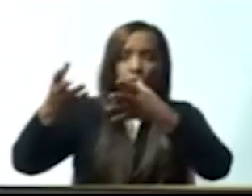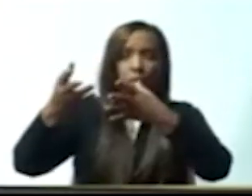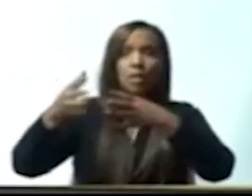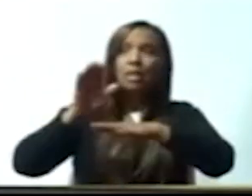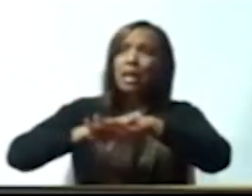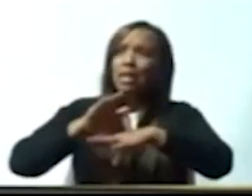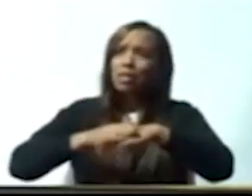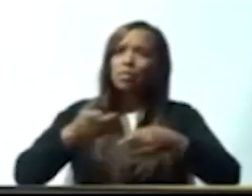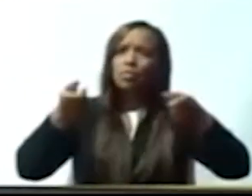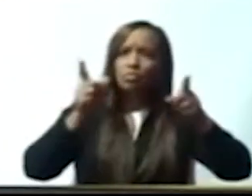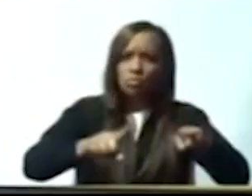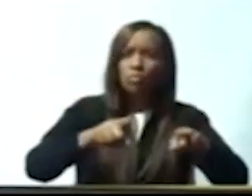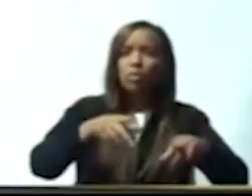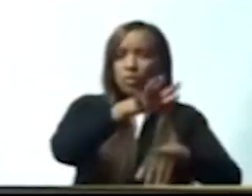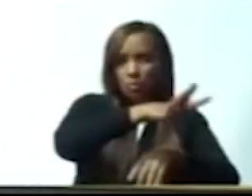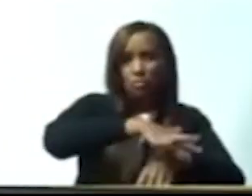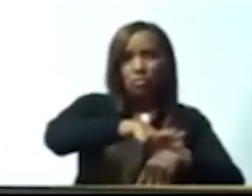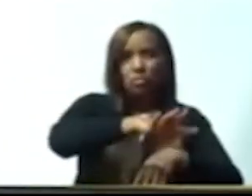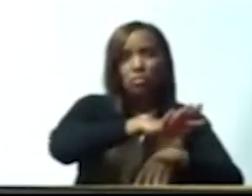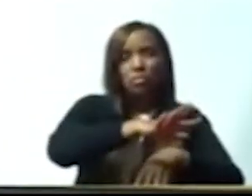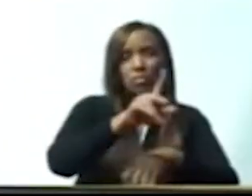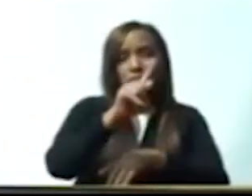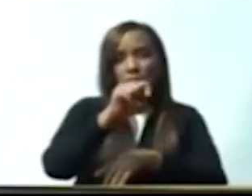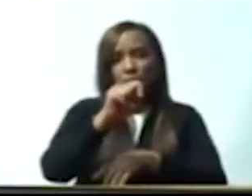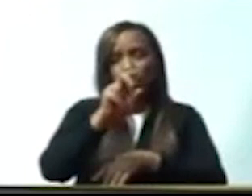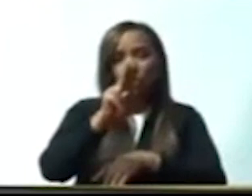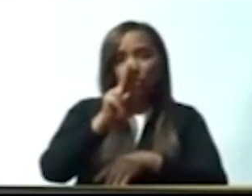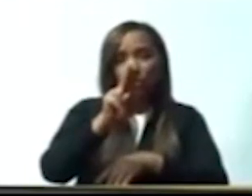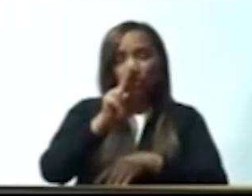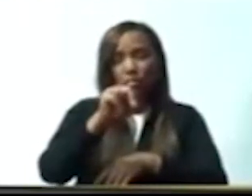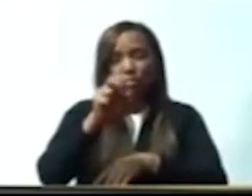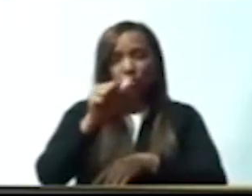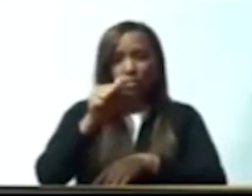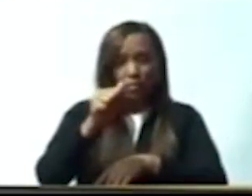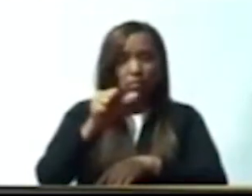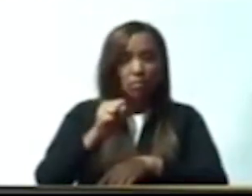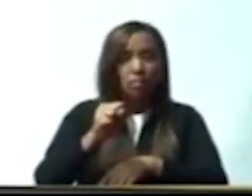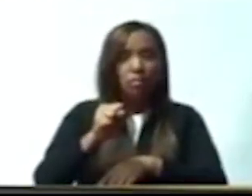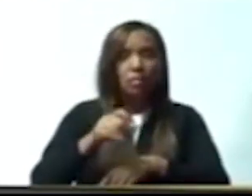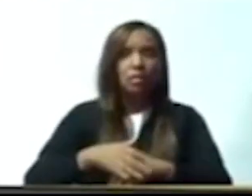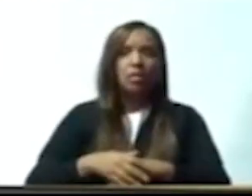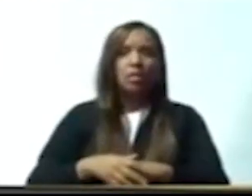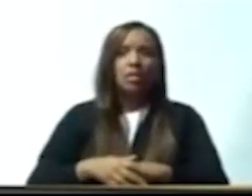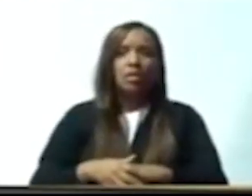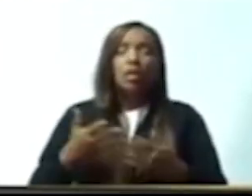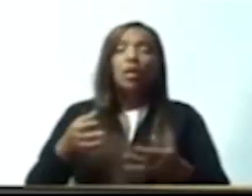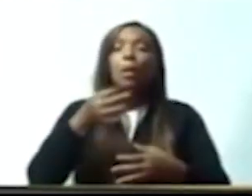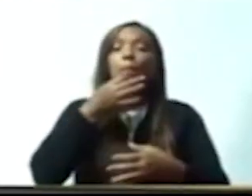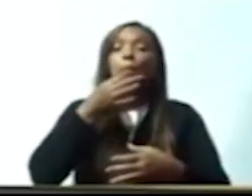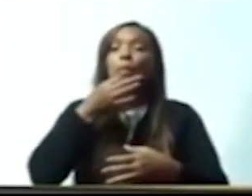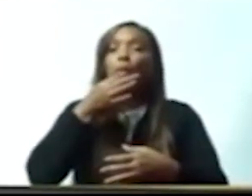que siempre en estos momentos, donde estamos ya al final de un proceso de elección,